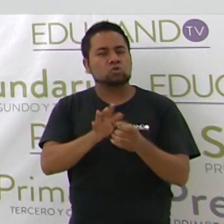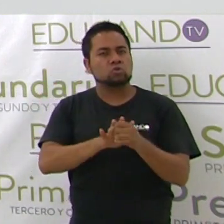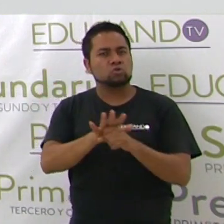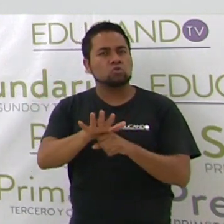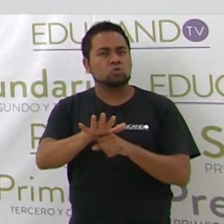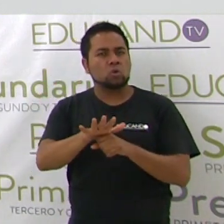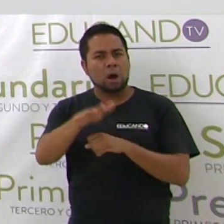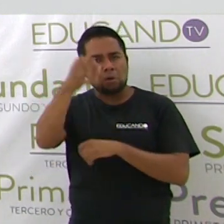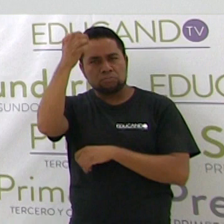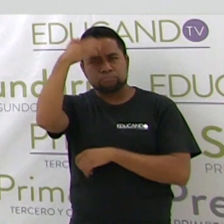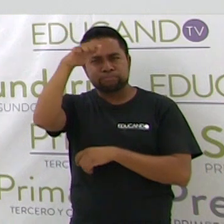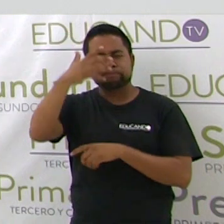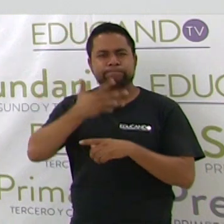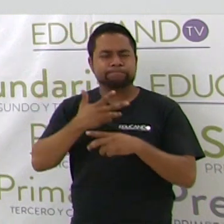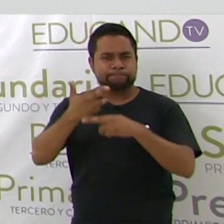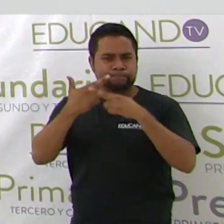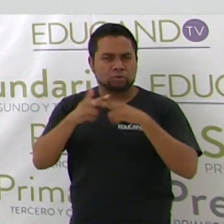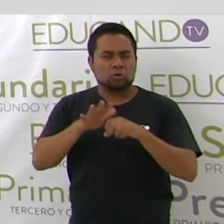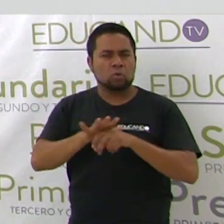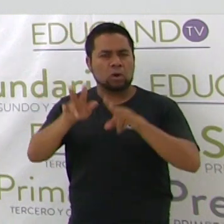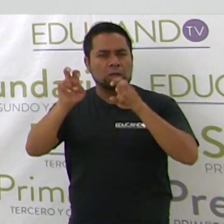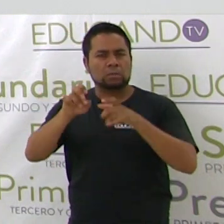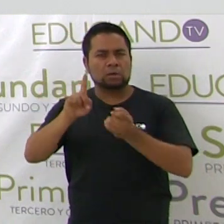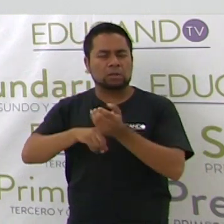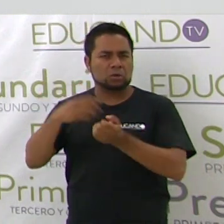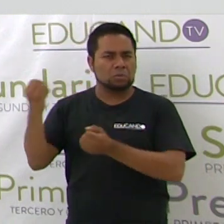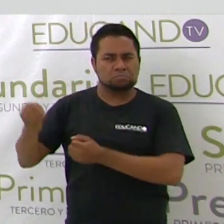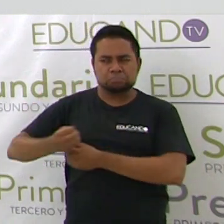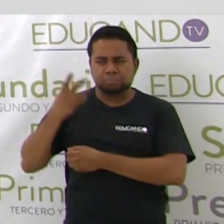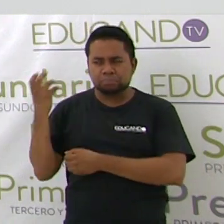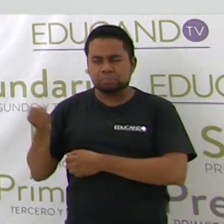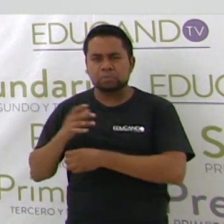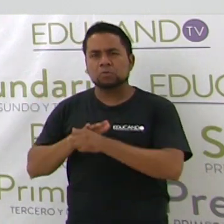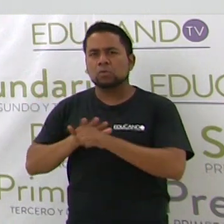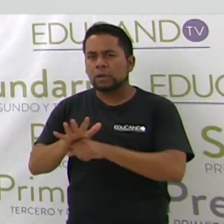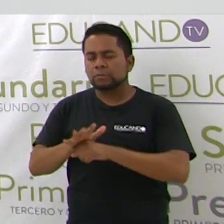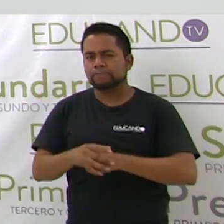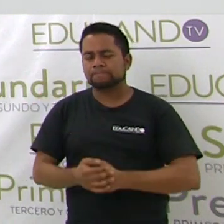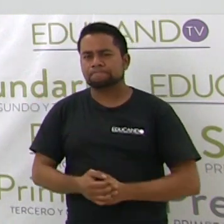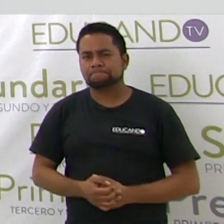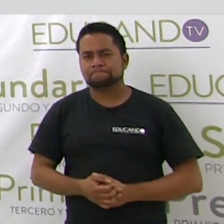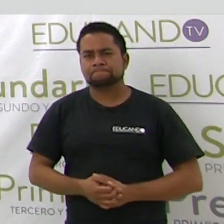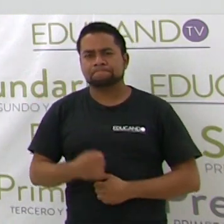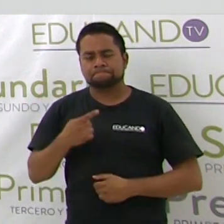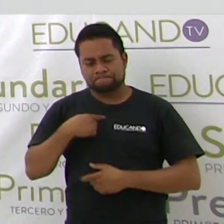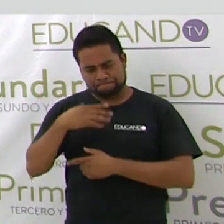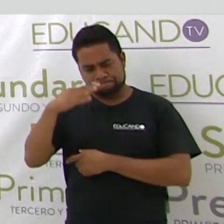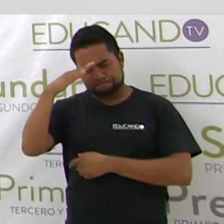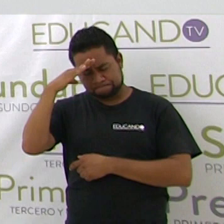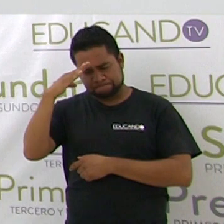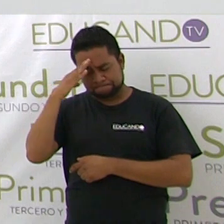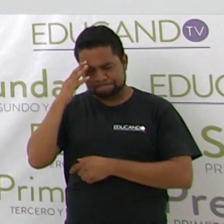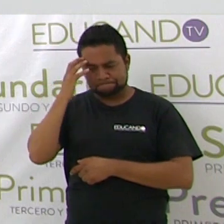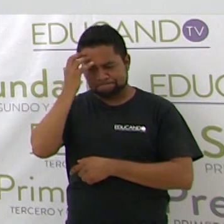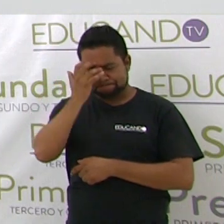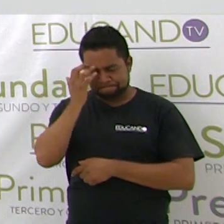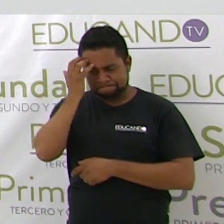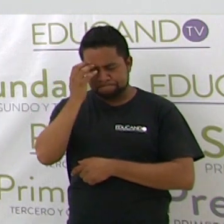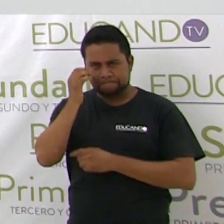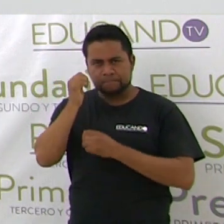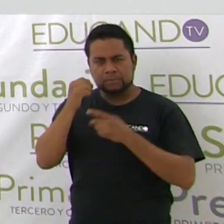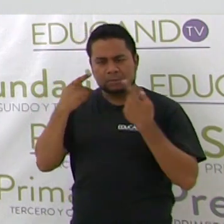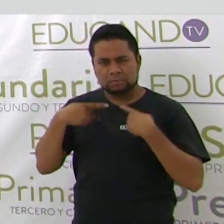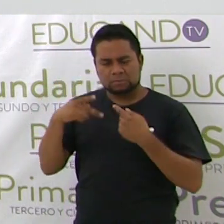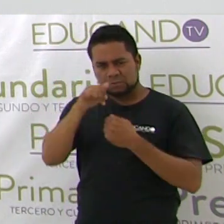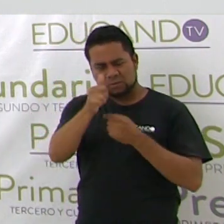temas pueden ellos presentar en una conferencia? Y me puse a analizar y a platicar con otras